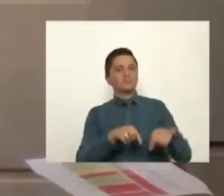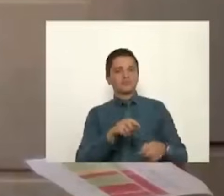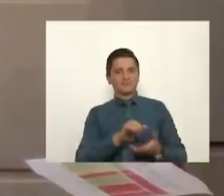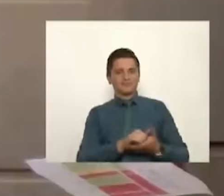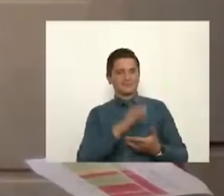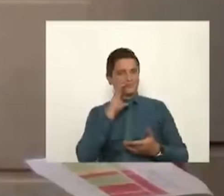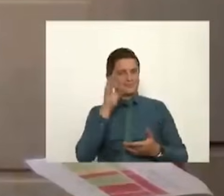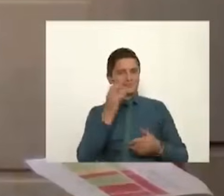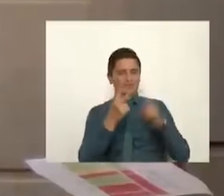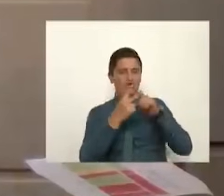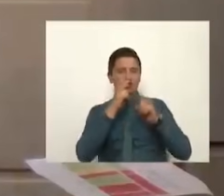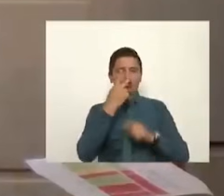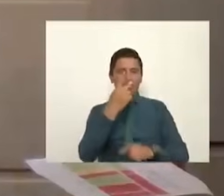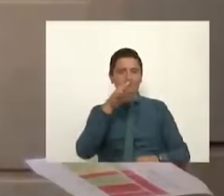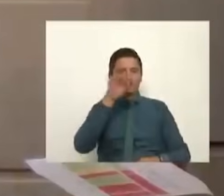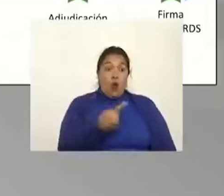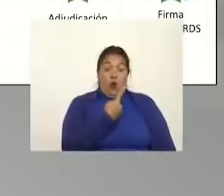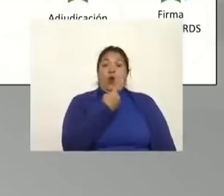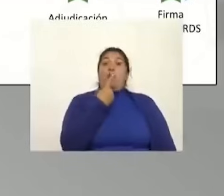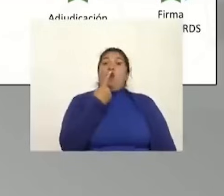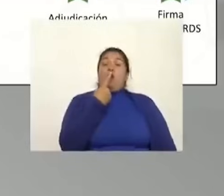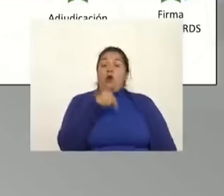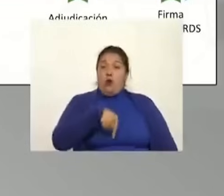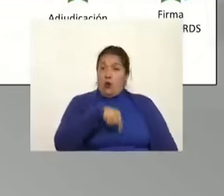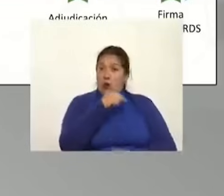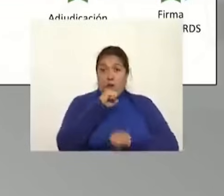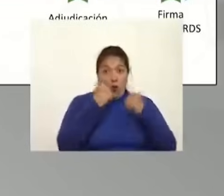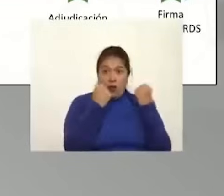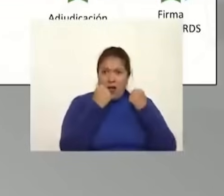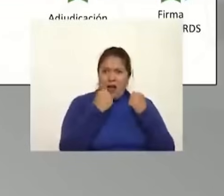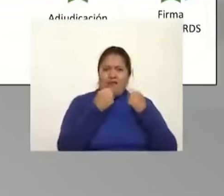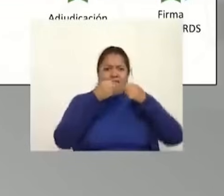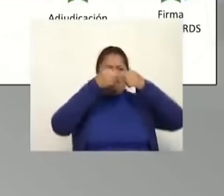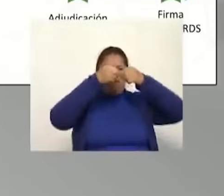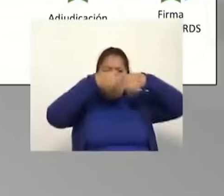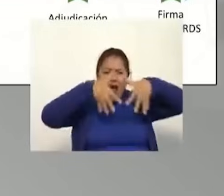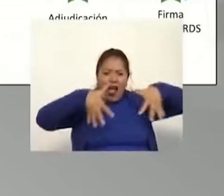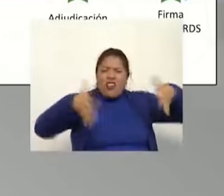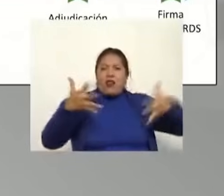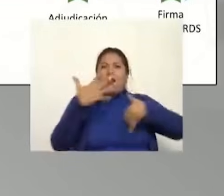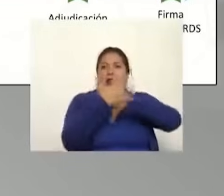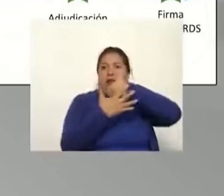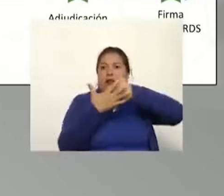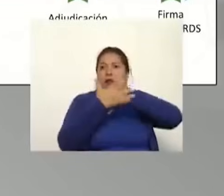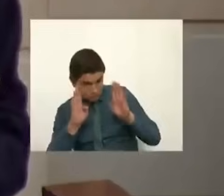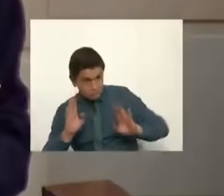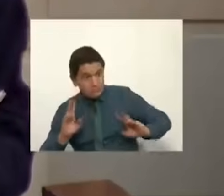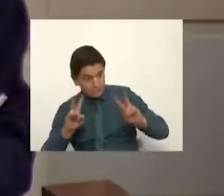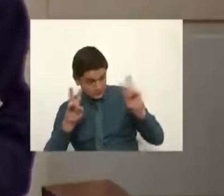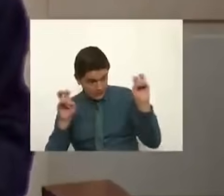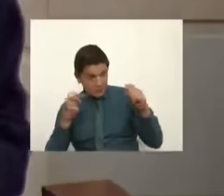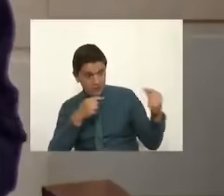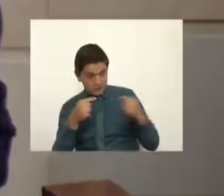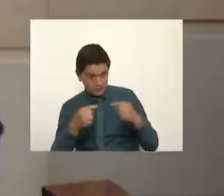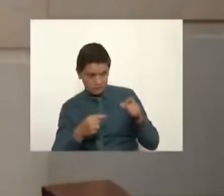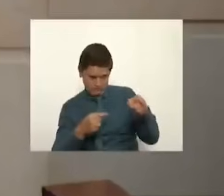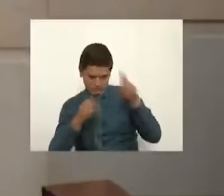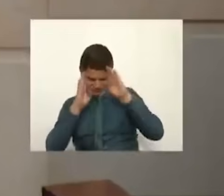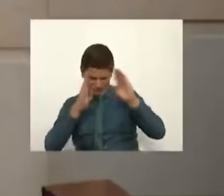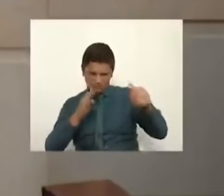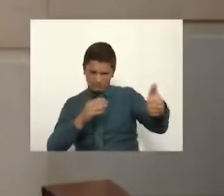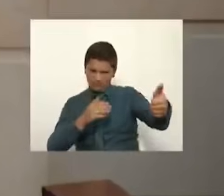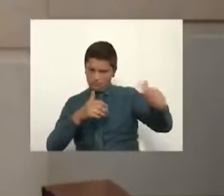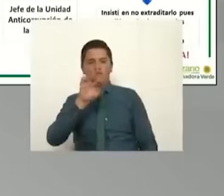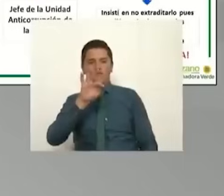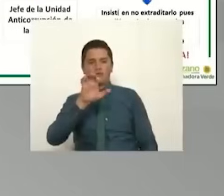no es nuevo. Como senador, en 2018, situó un debate de control político al entonces fiscal general. Porque usted es un hombre de bien. En